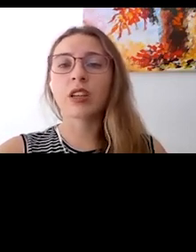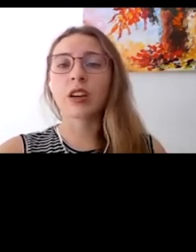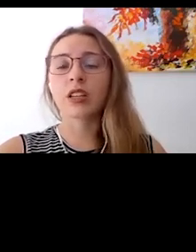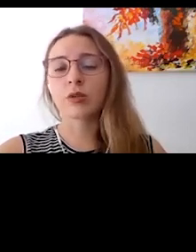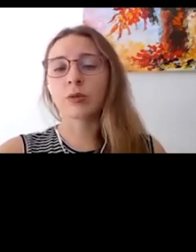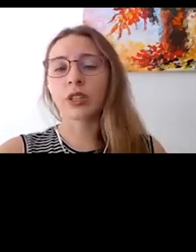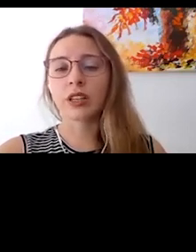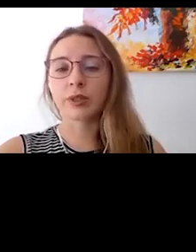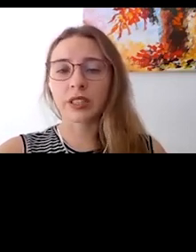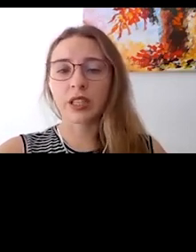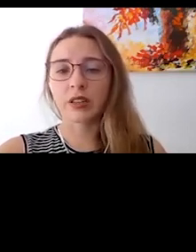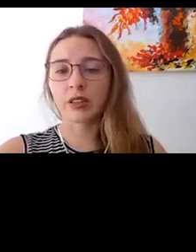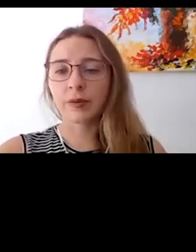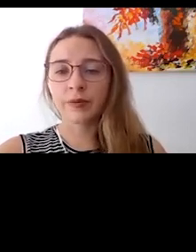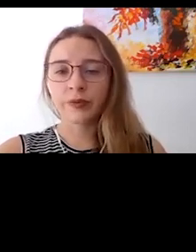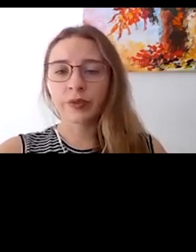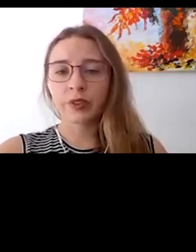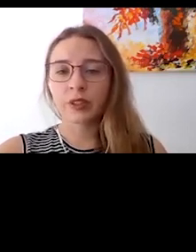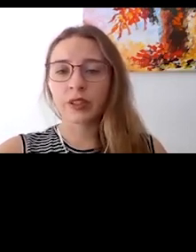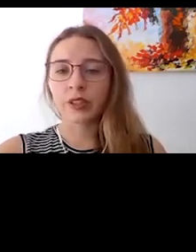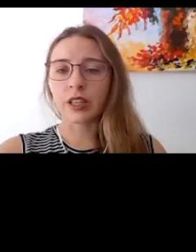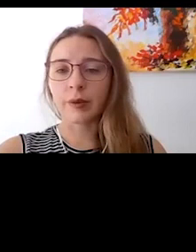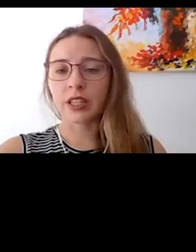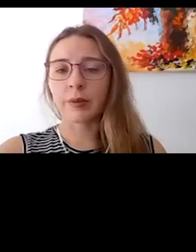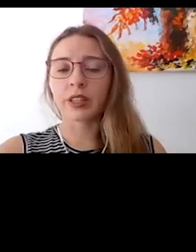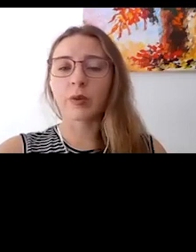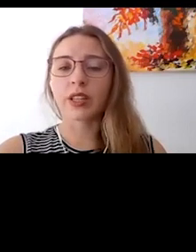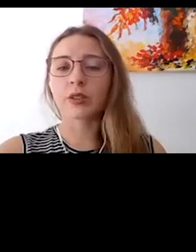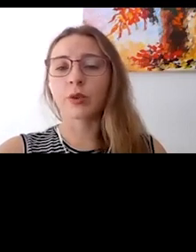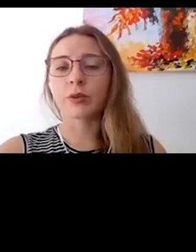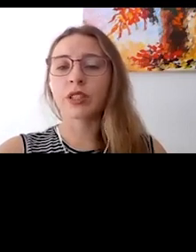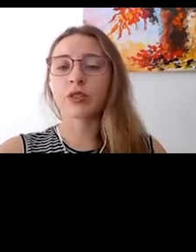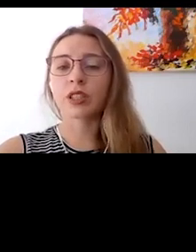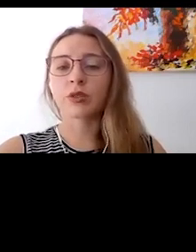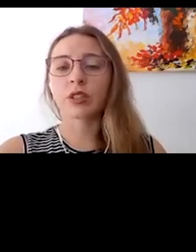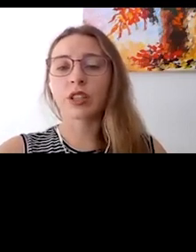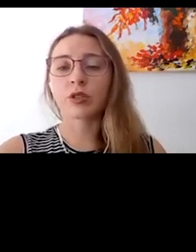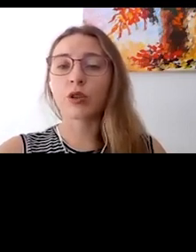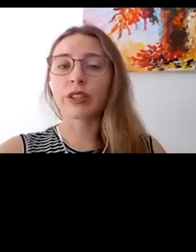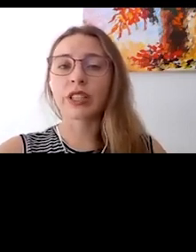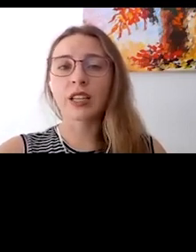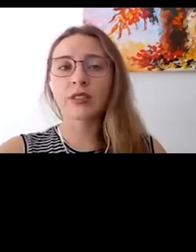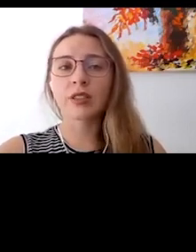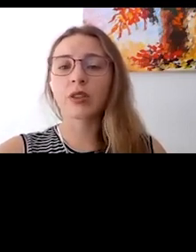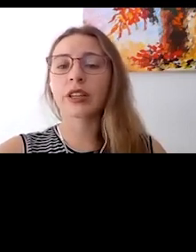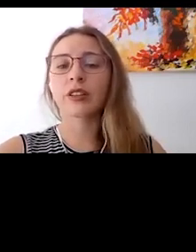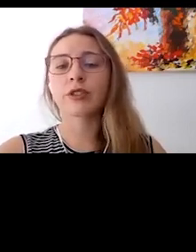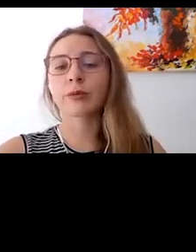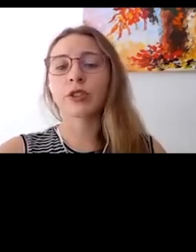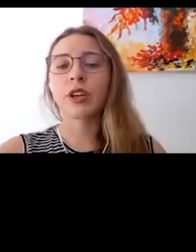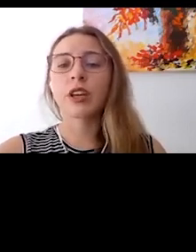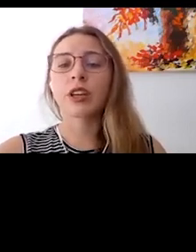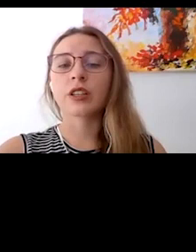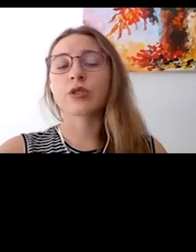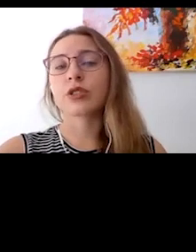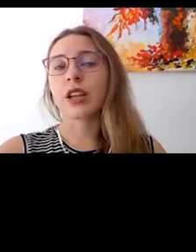daños y riesgos que puedan representar. También deben de guardar escrupulosamente los secretos técnicos y comerciales, toda aquella